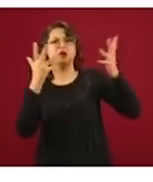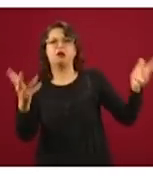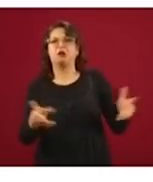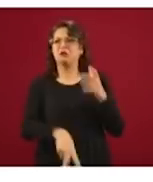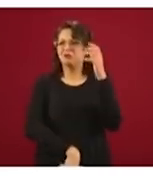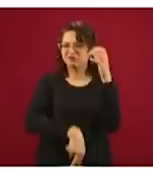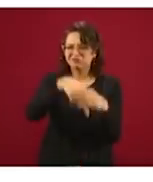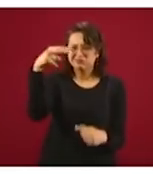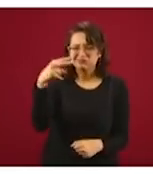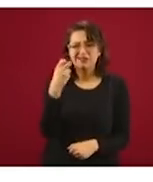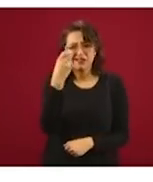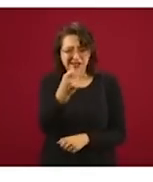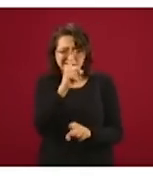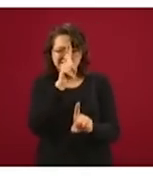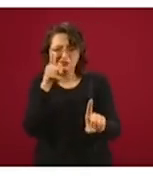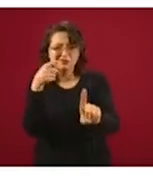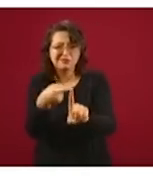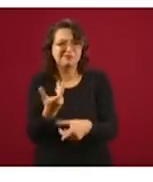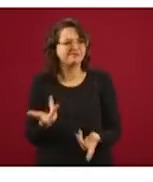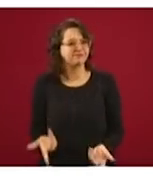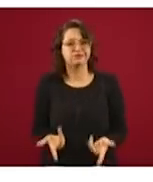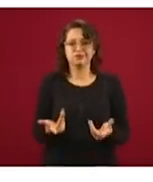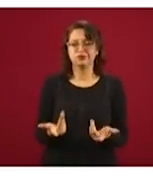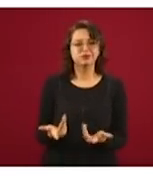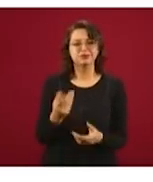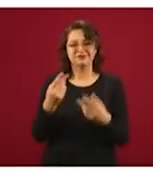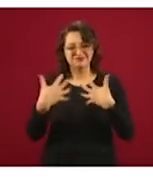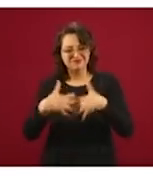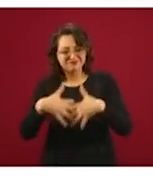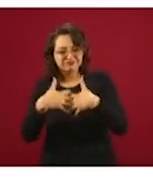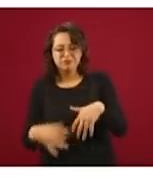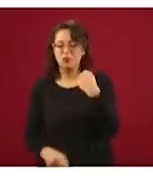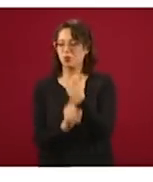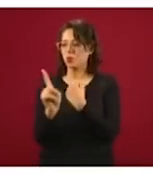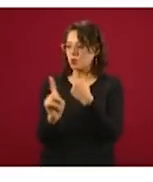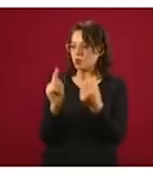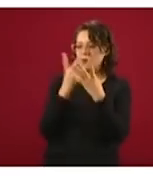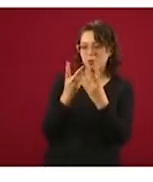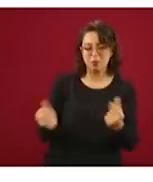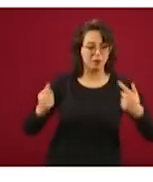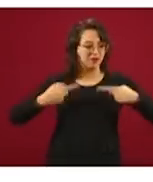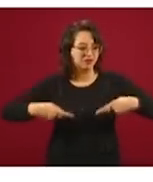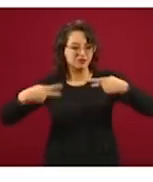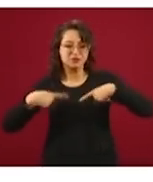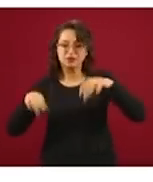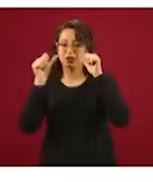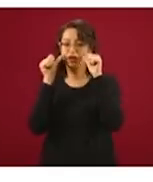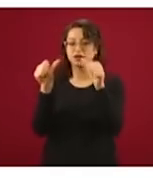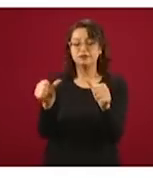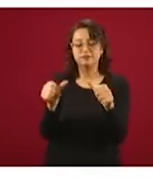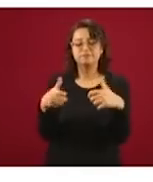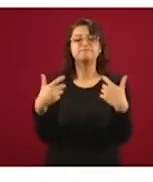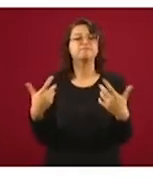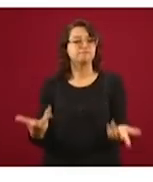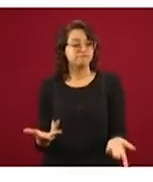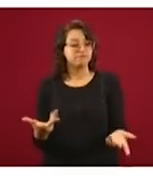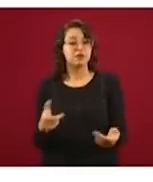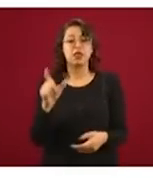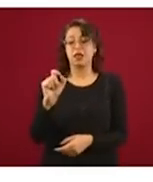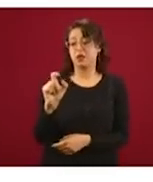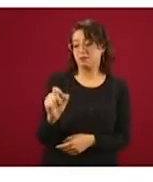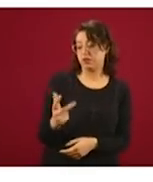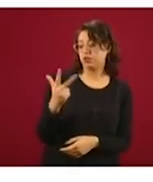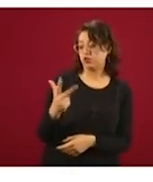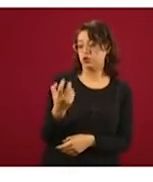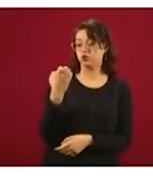tener cosas que sirven, que resuelven problemas, que atienden a las personas. Entonces, el pasado 28 de enero,